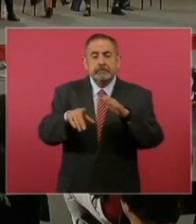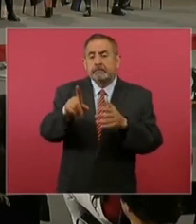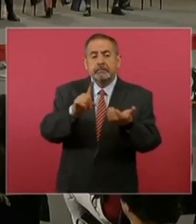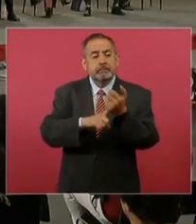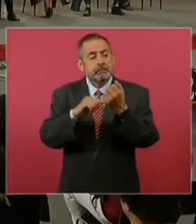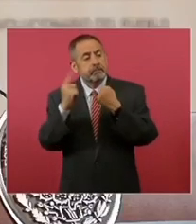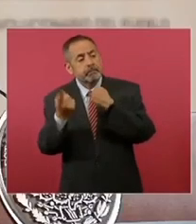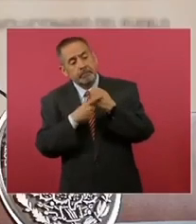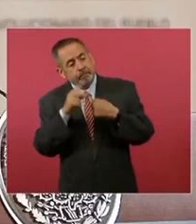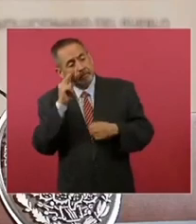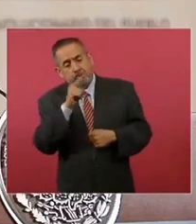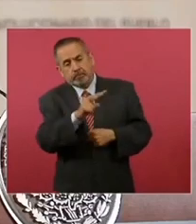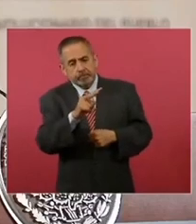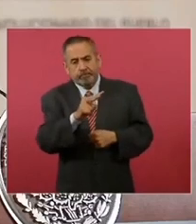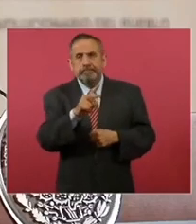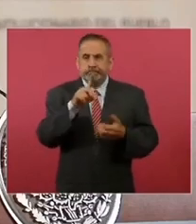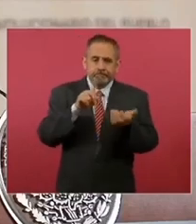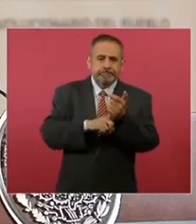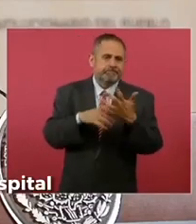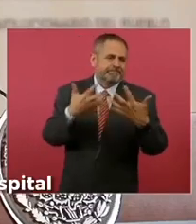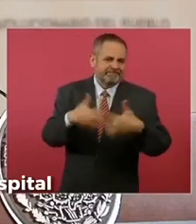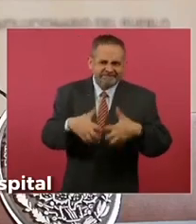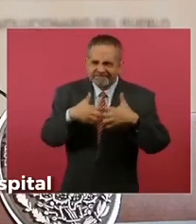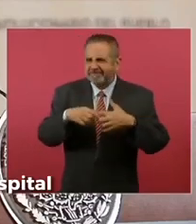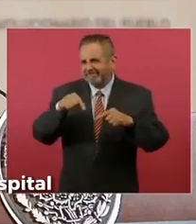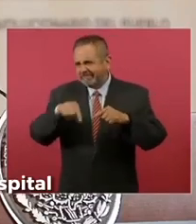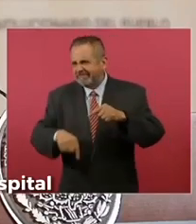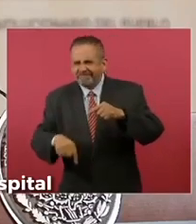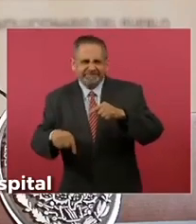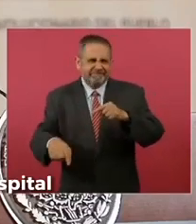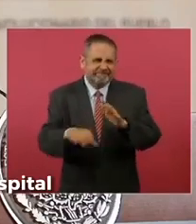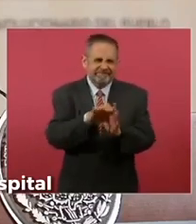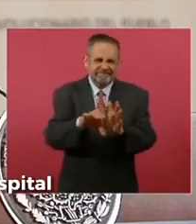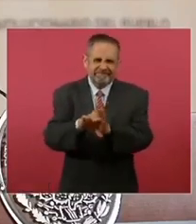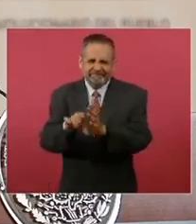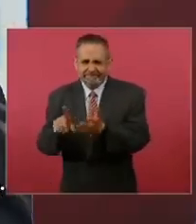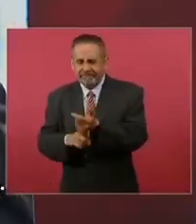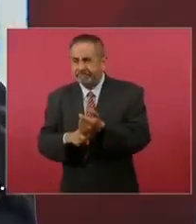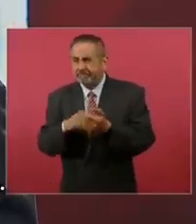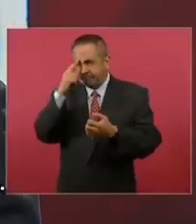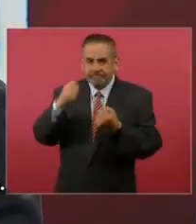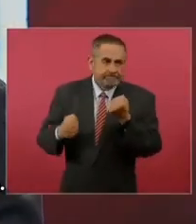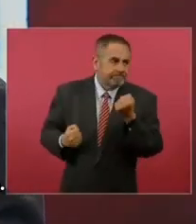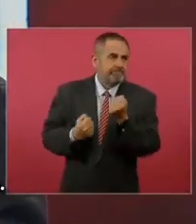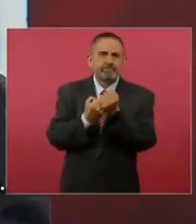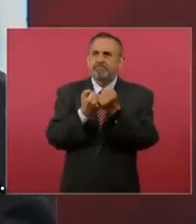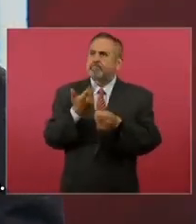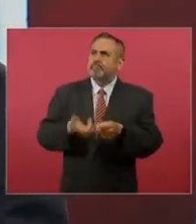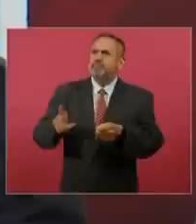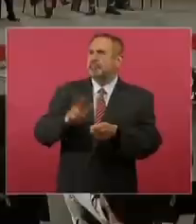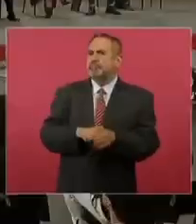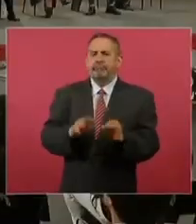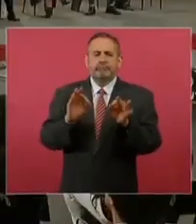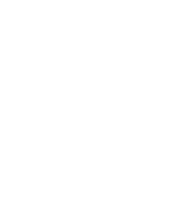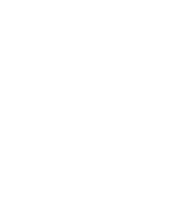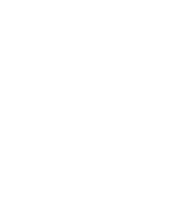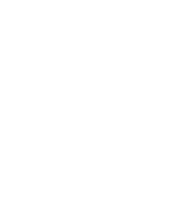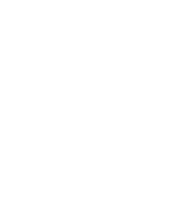veces se ve en cuartos de máquinas y en los equipos que están detrás de un hospital, pero que permiten su operación plena.